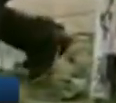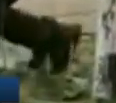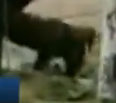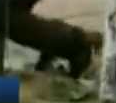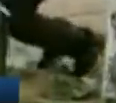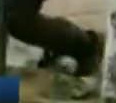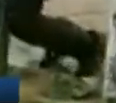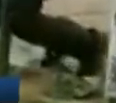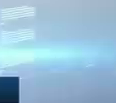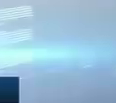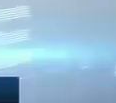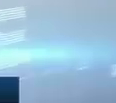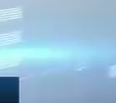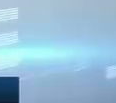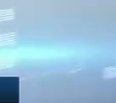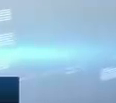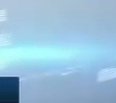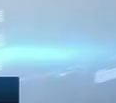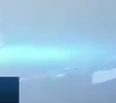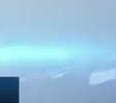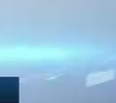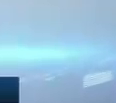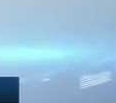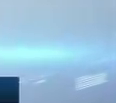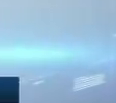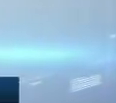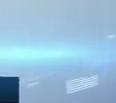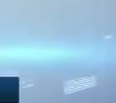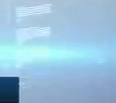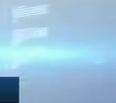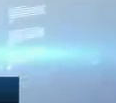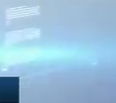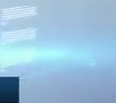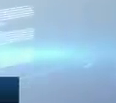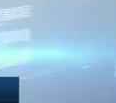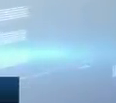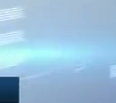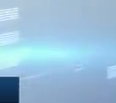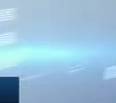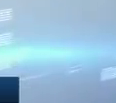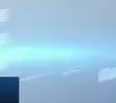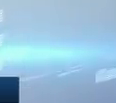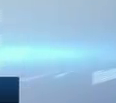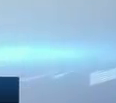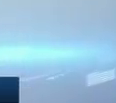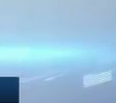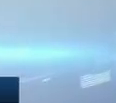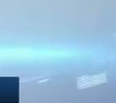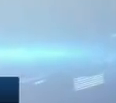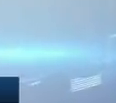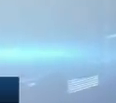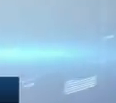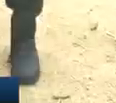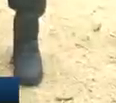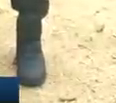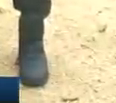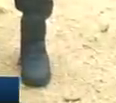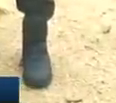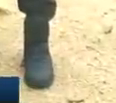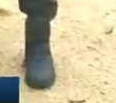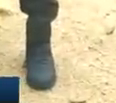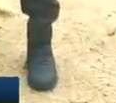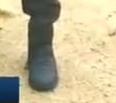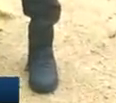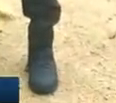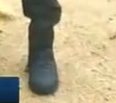Moradores de una cooperativa de viviendas capturan a un presunto delincuente a quien golpean y bañan con agua helada antes de entregarlo a la